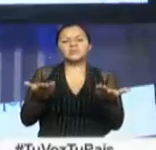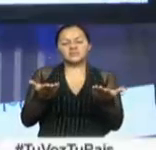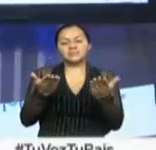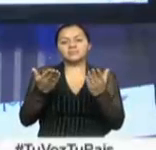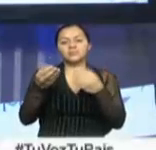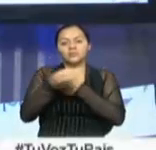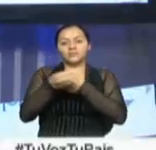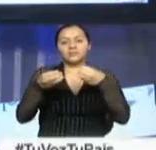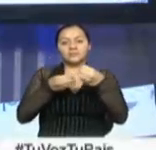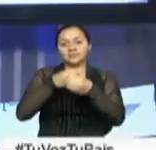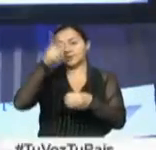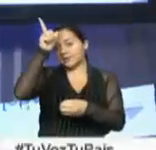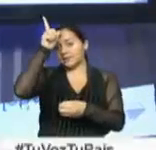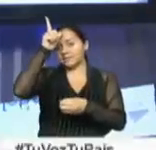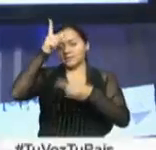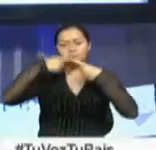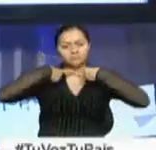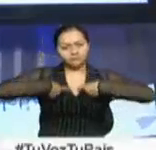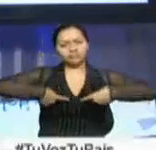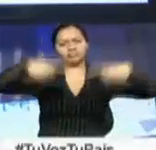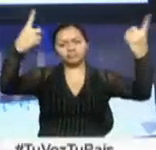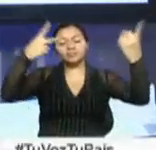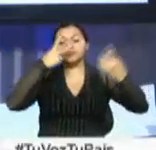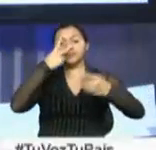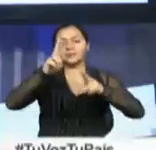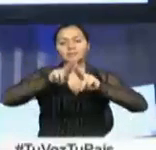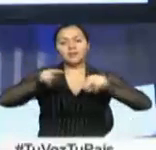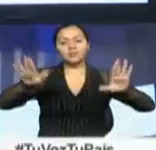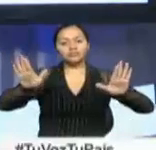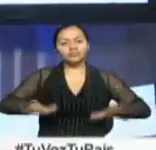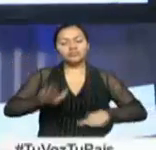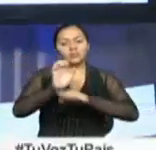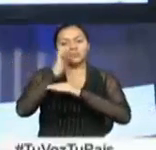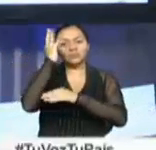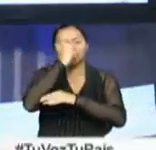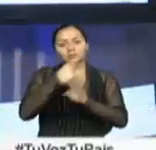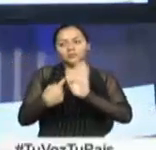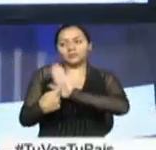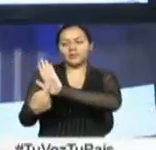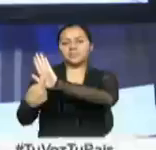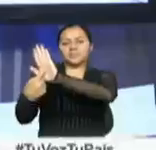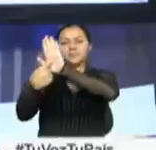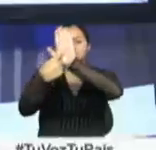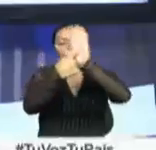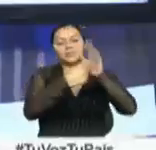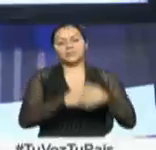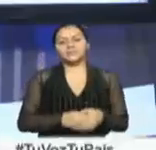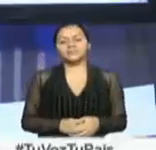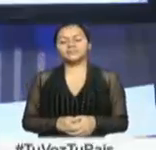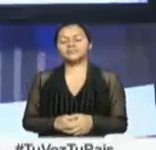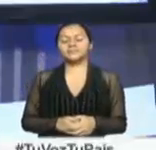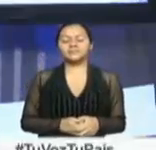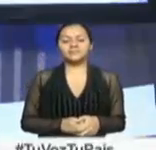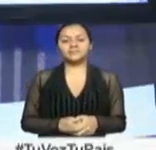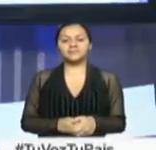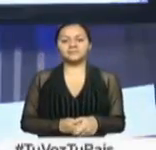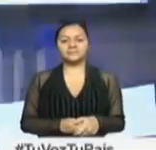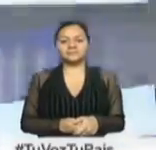de noticias de Alemania, en donde se destacan los paisajes naturales de nuestro país durante un viaje en el tren crucero.